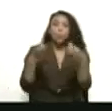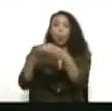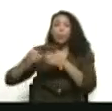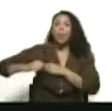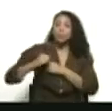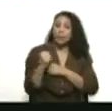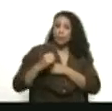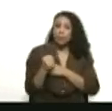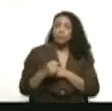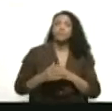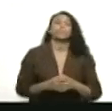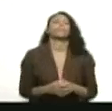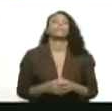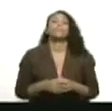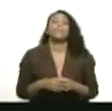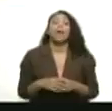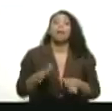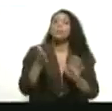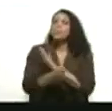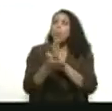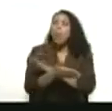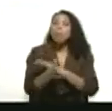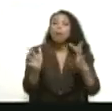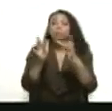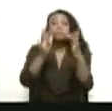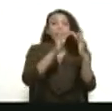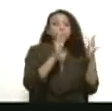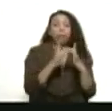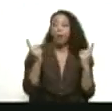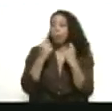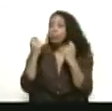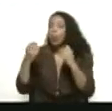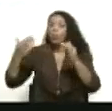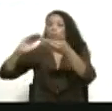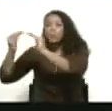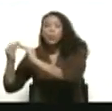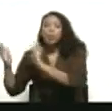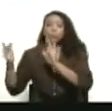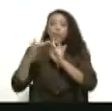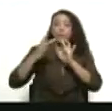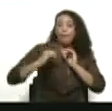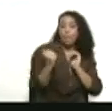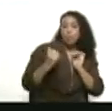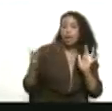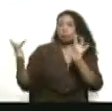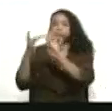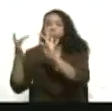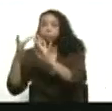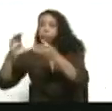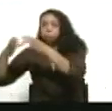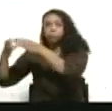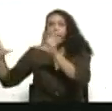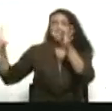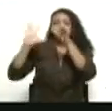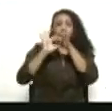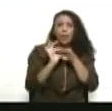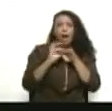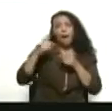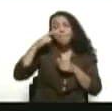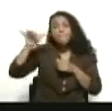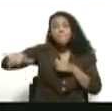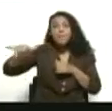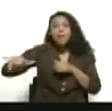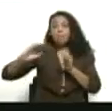estrategia territorializada en conexión popular, la conexión directa con nuestro pueblo, que sea nuestro pueblo